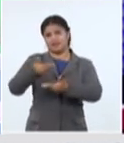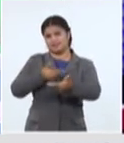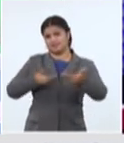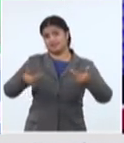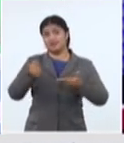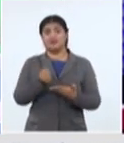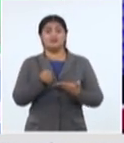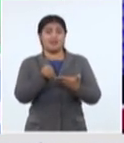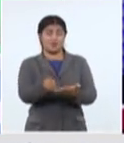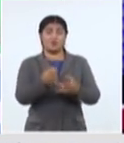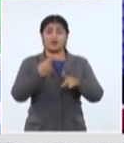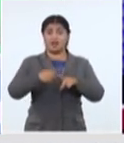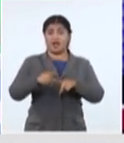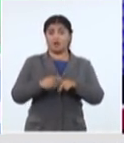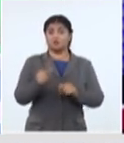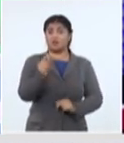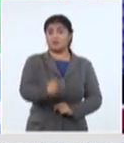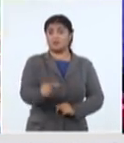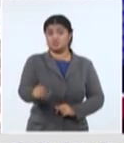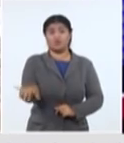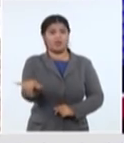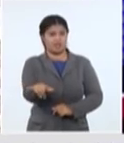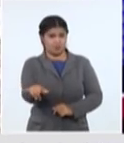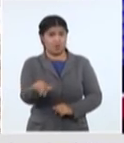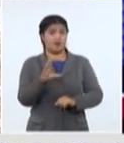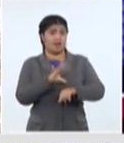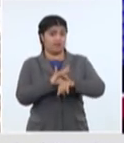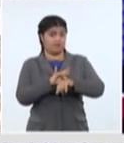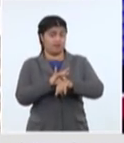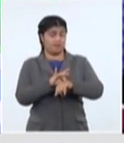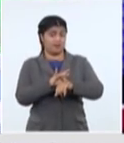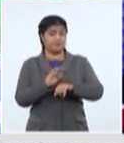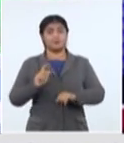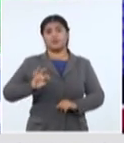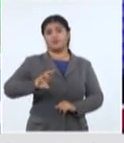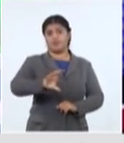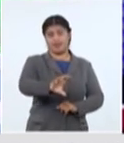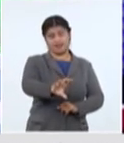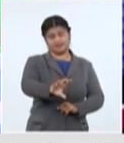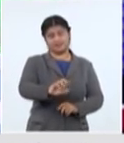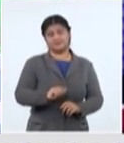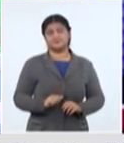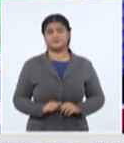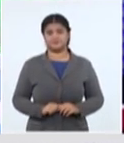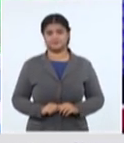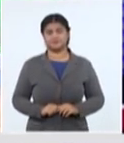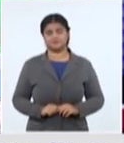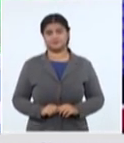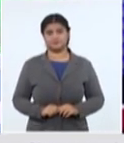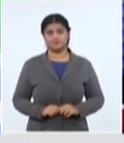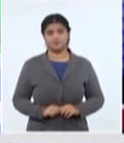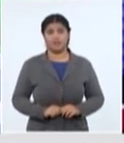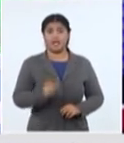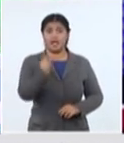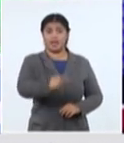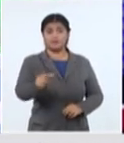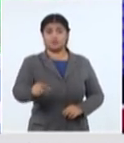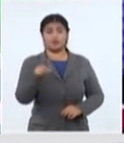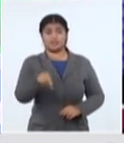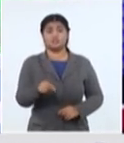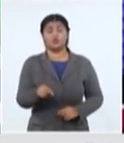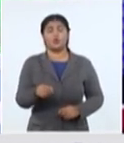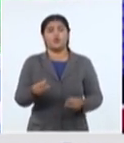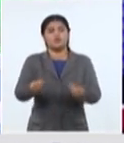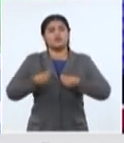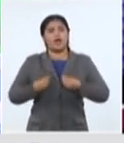personas en este mismo contexto. Por lo tanto, como nosotros decimos también, hay personas que esto le ha dado un giro de 180 grados a